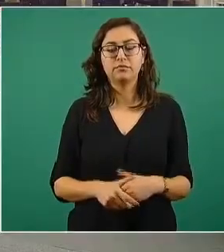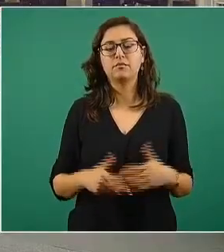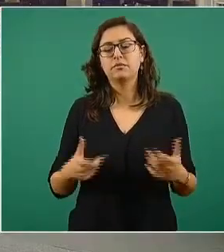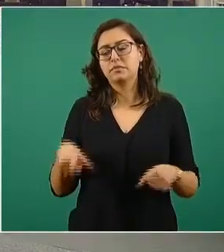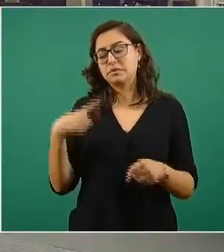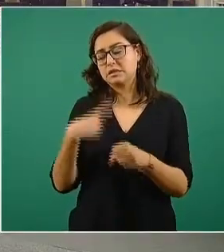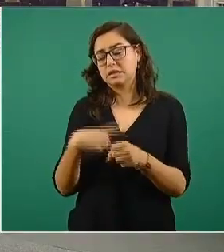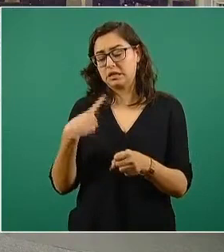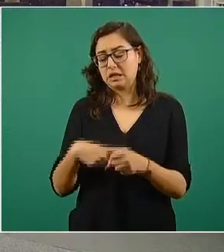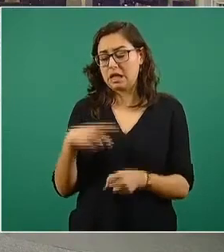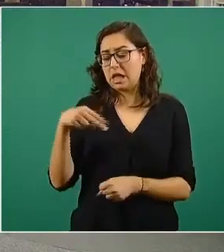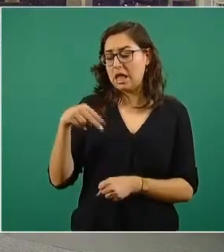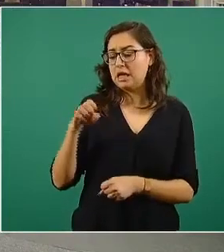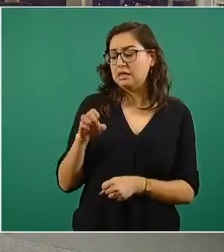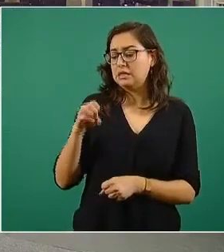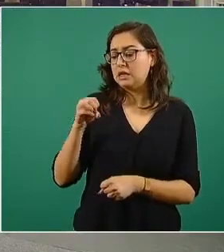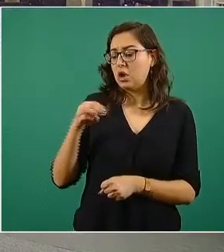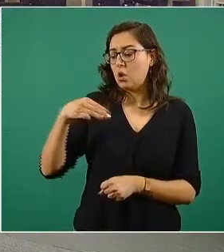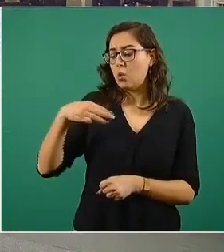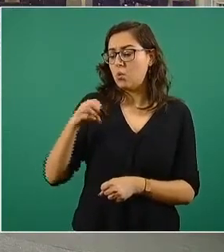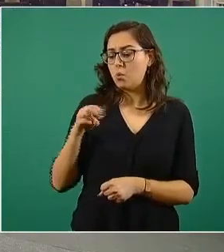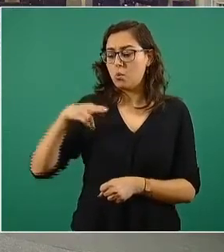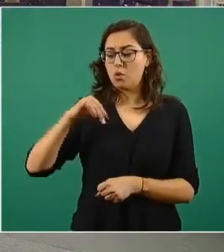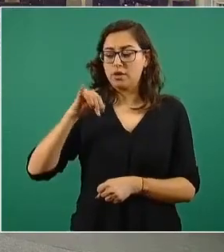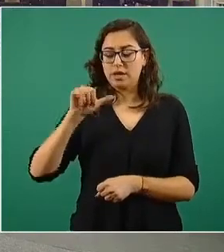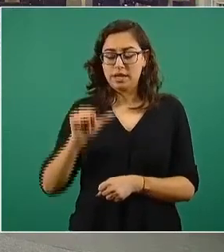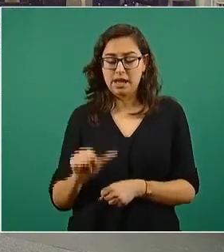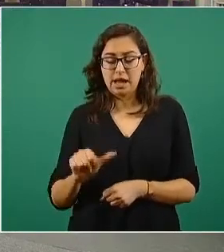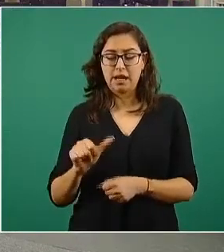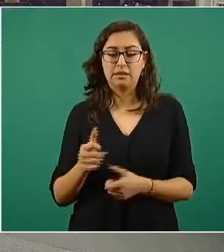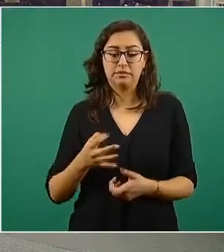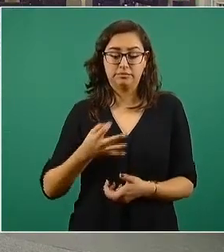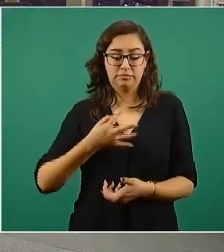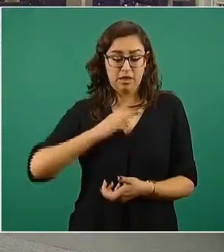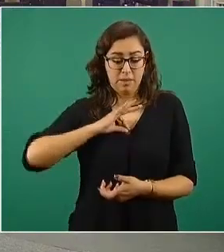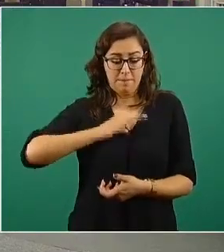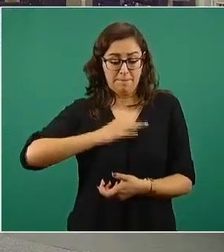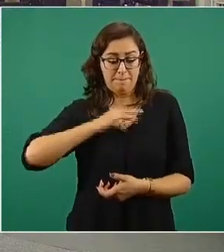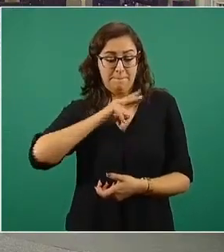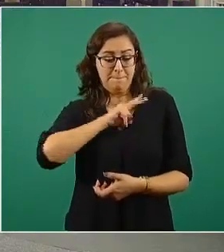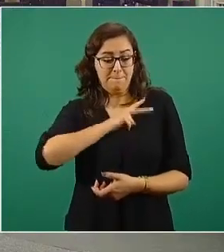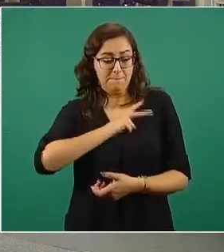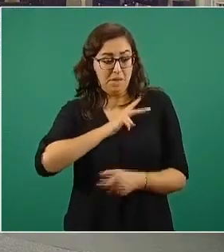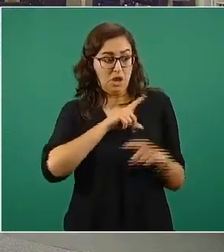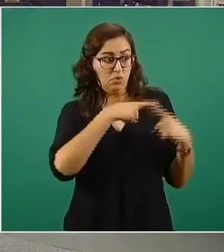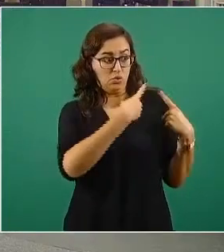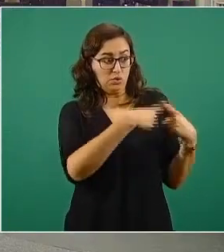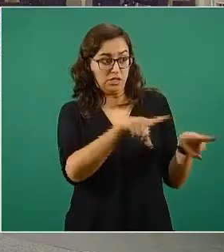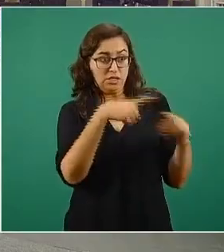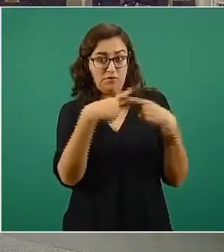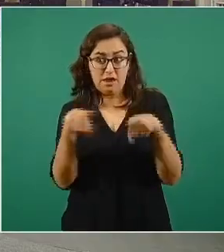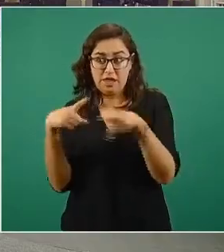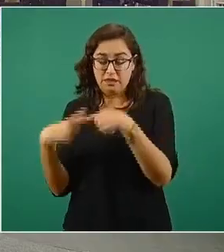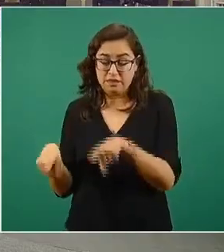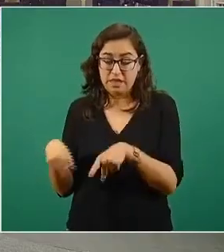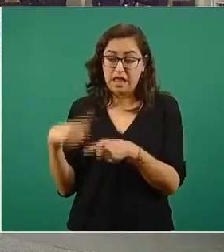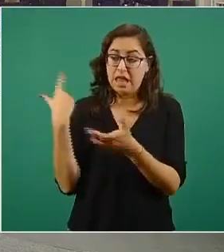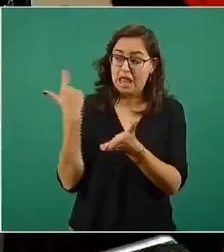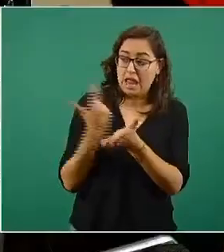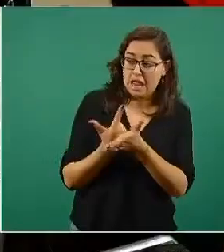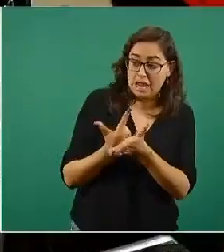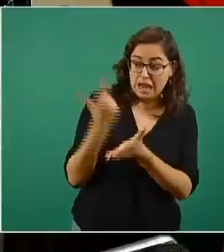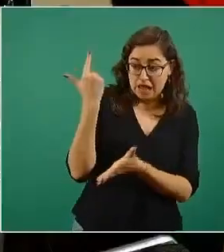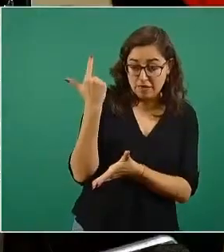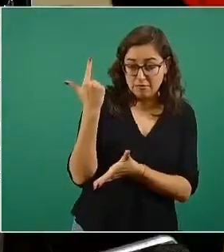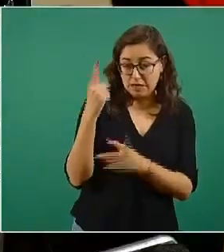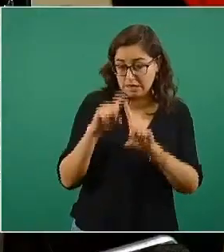neumonitis, dependiendo del patógeno, ¿es la gravedad? No sé, o no es la misma si es por influenza,